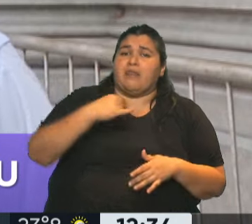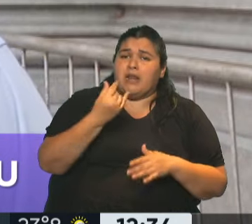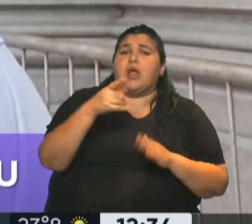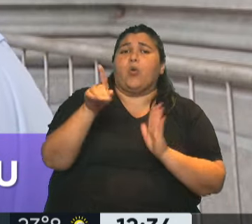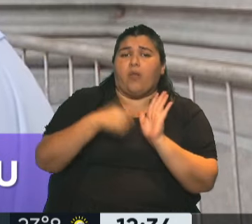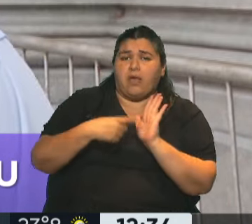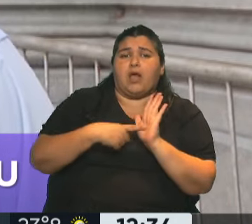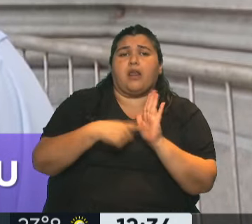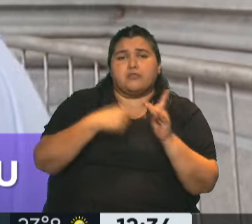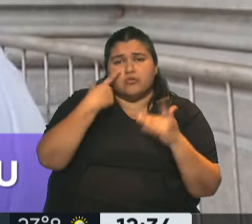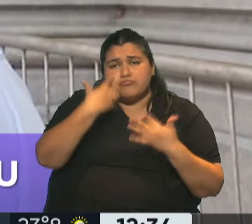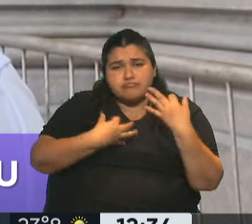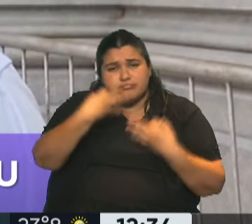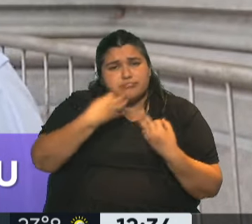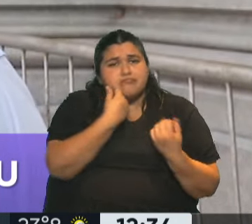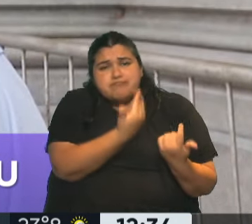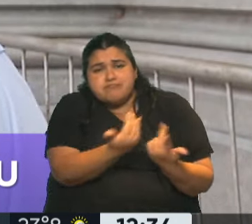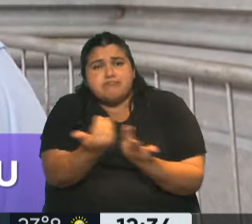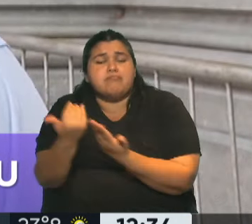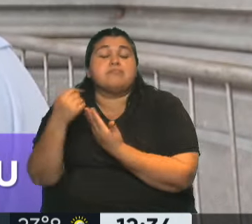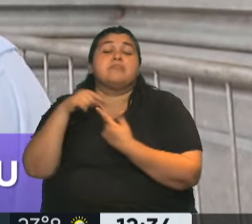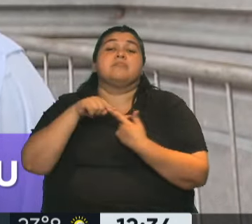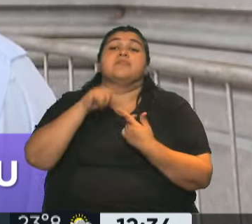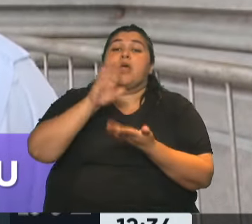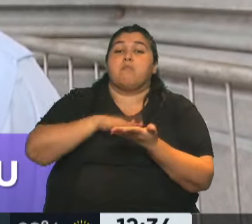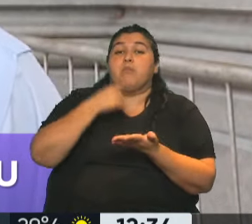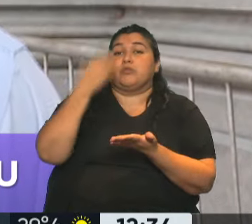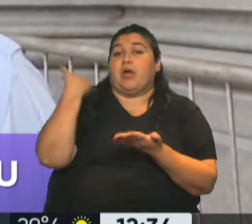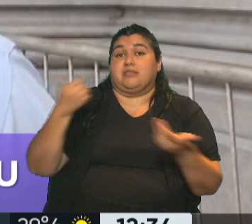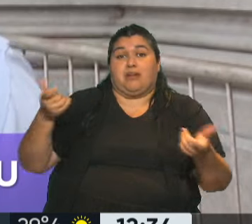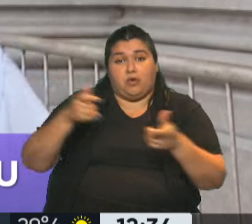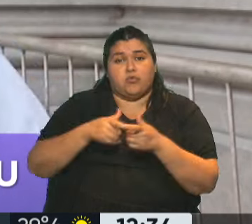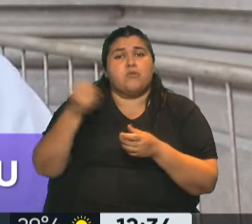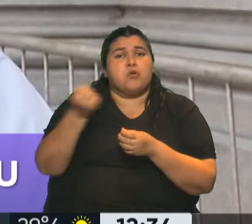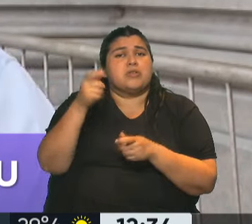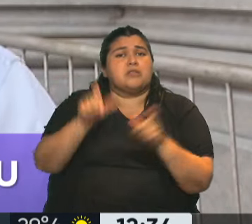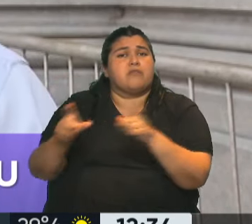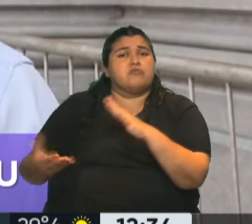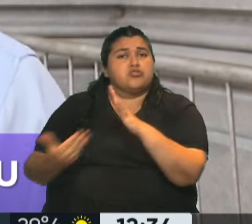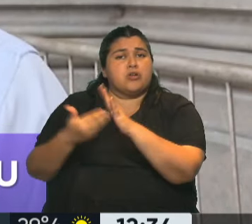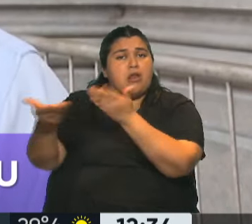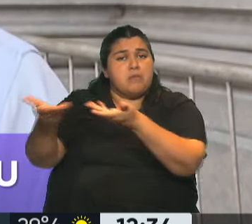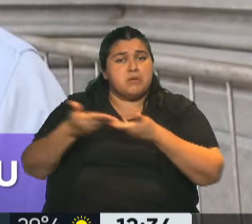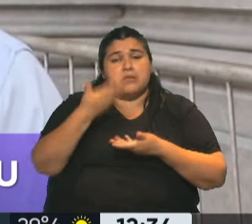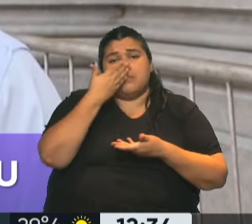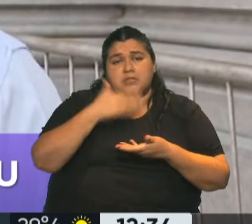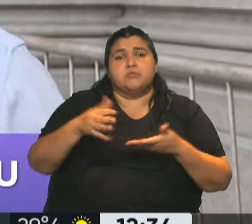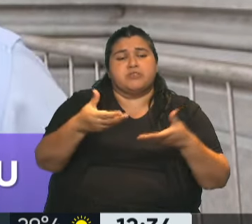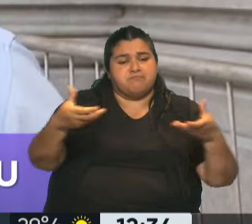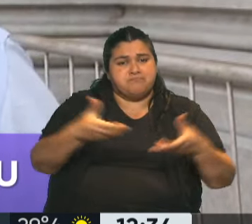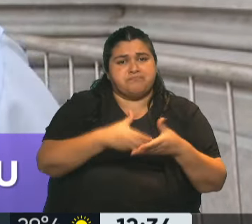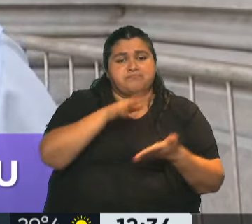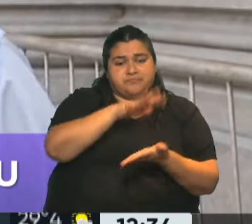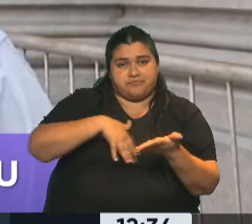que planteé en la reunión Cuando se hizo la conformación es que se inviten a los funcionario ahora después lo pasamos por escrito con otros